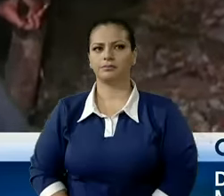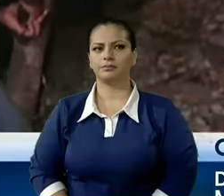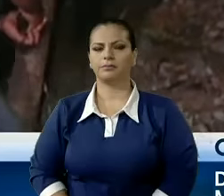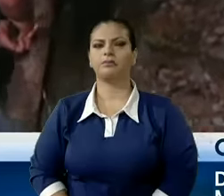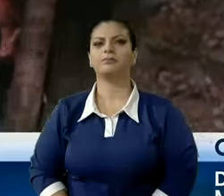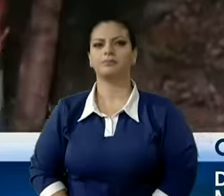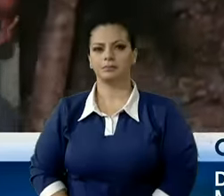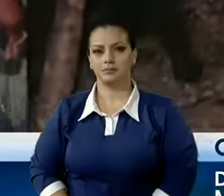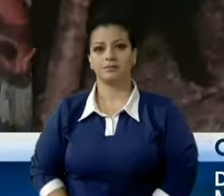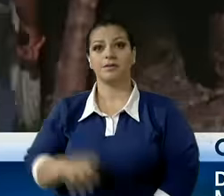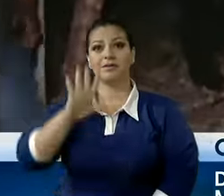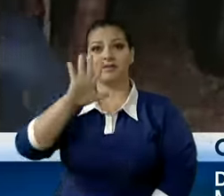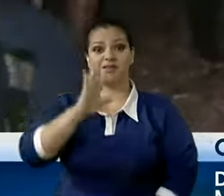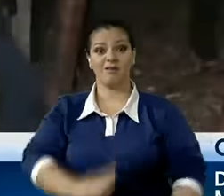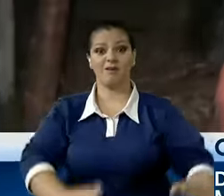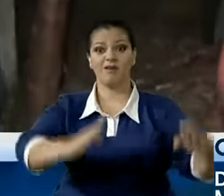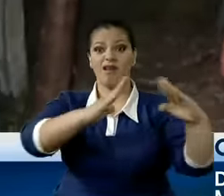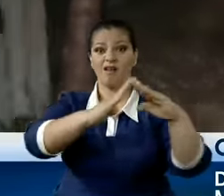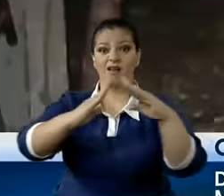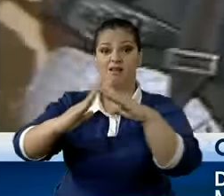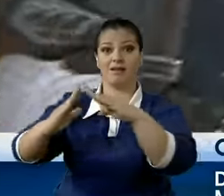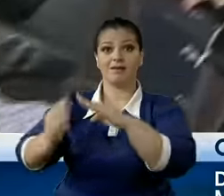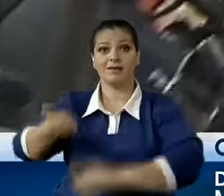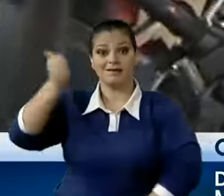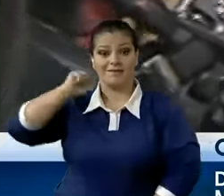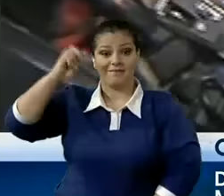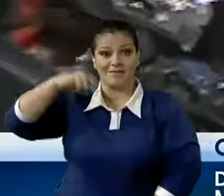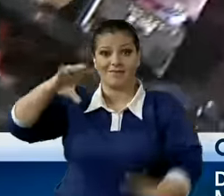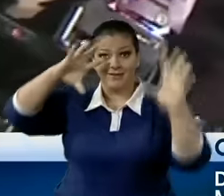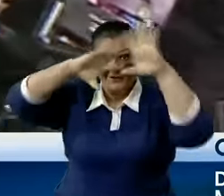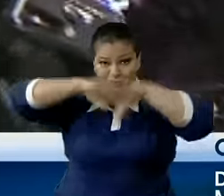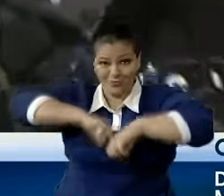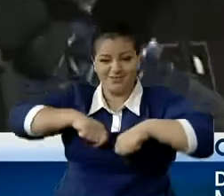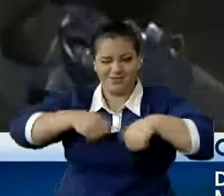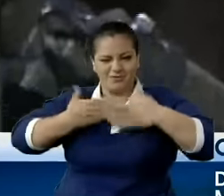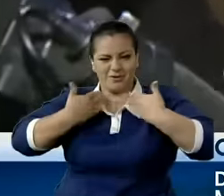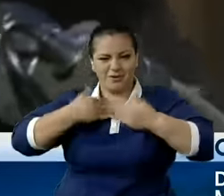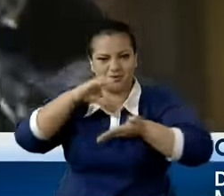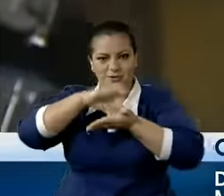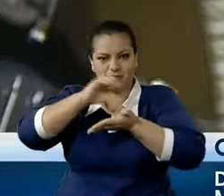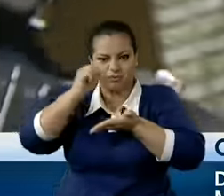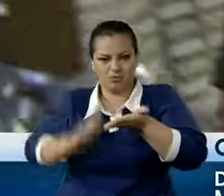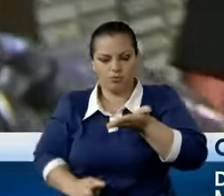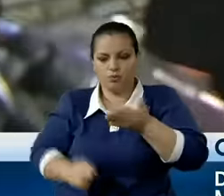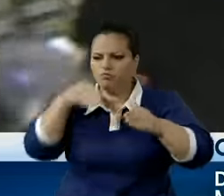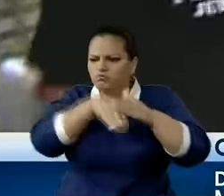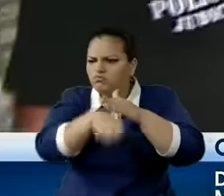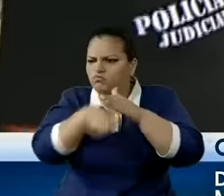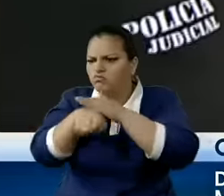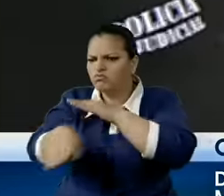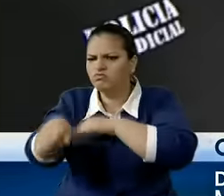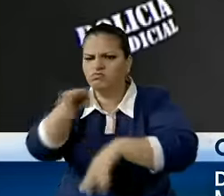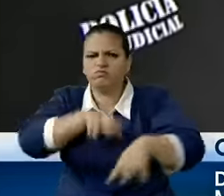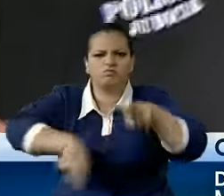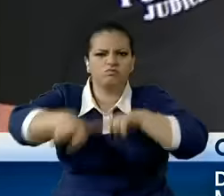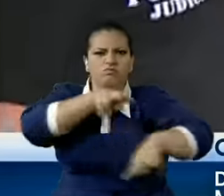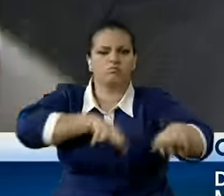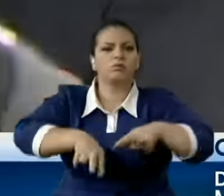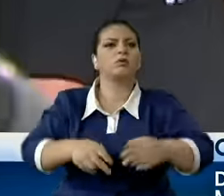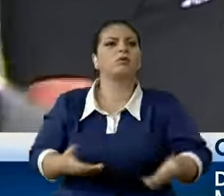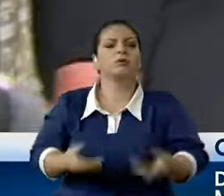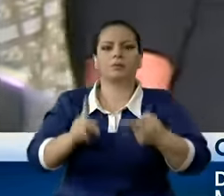Cinco viviendas fueron allanadas la noche del martes en el centro y sur de Guayaquil. En uno de los sectores, en las